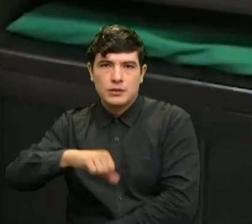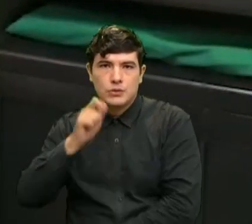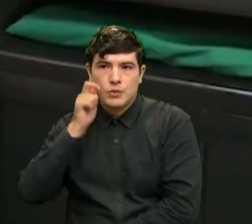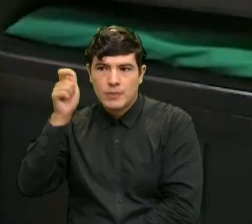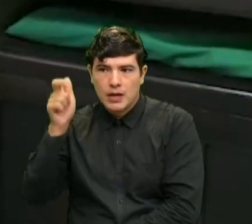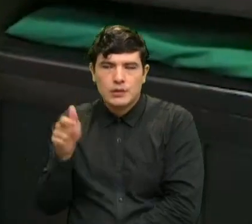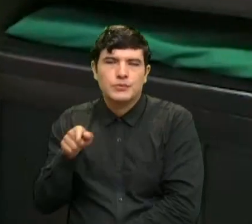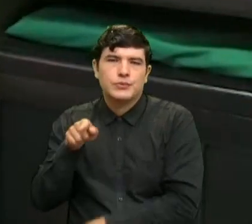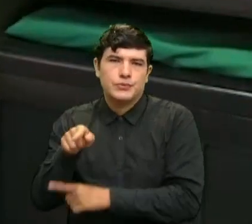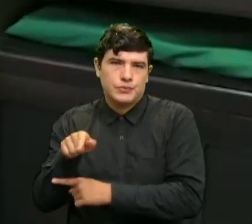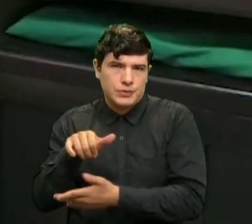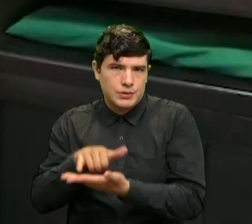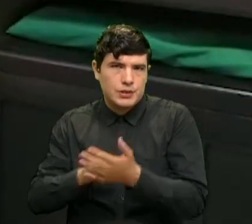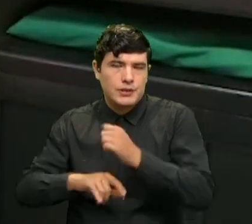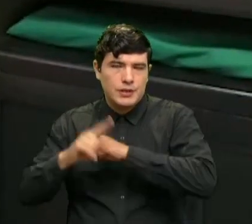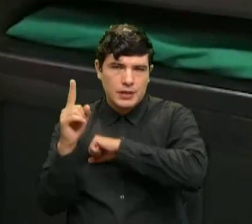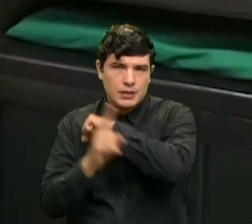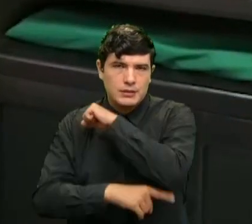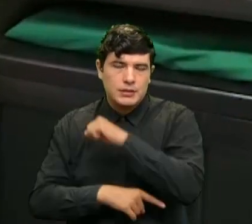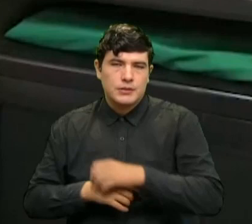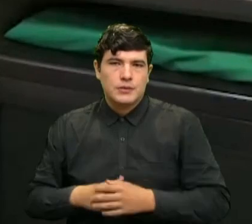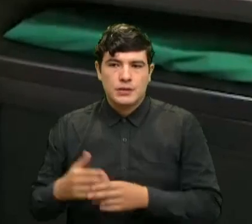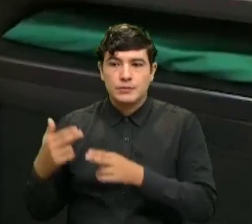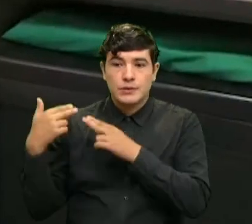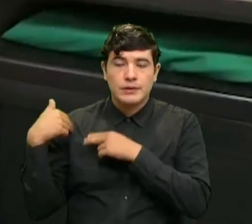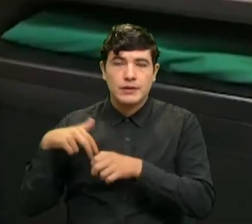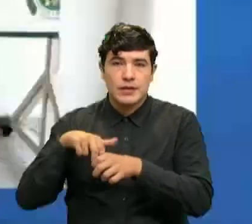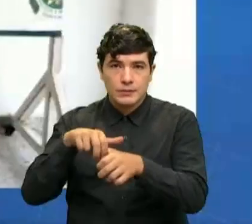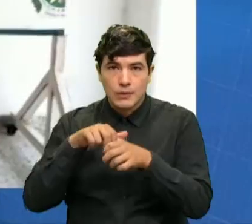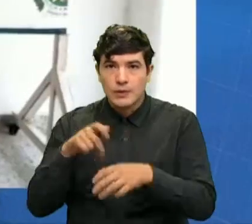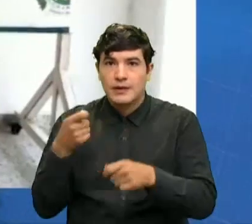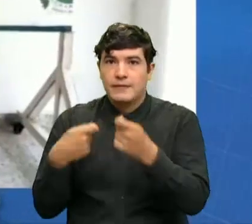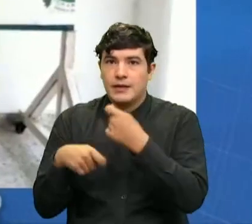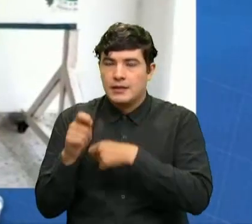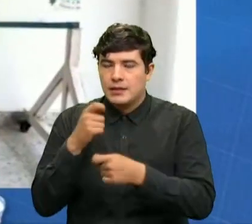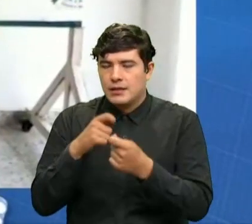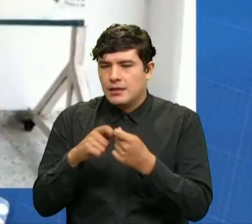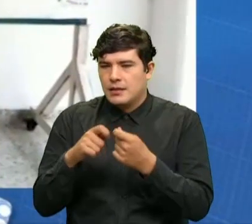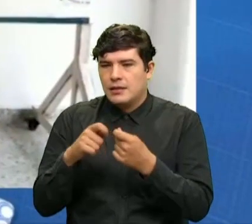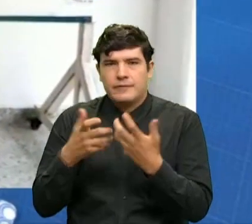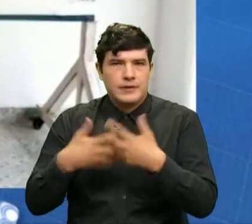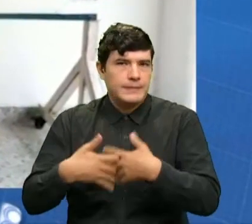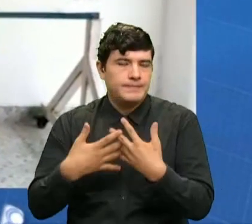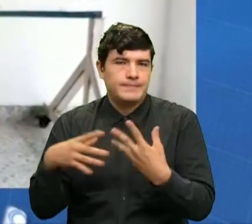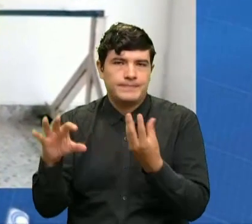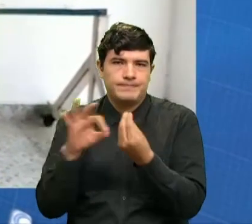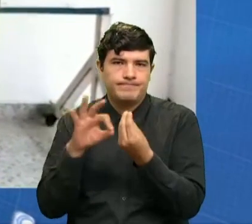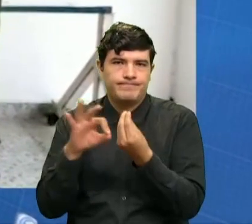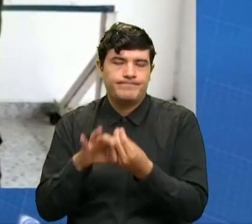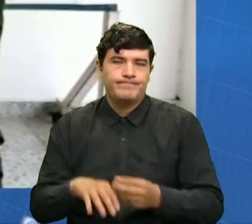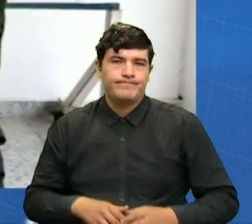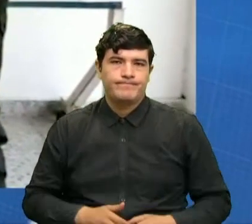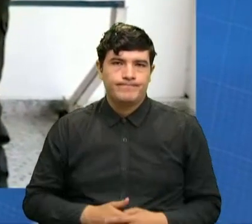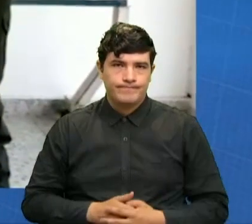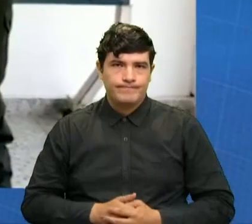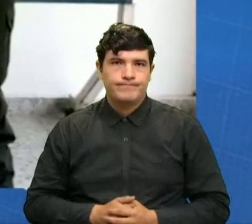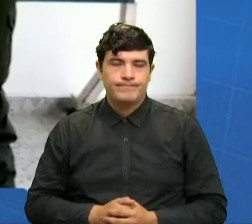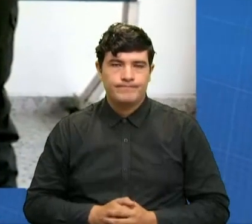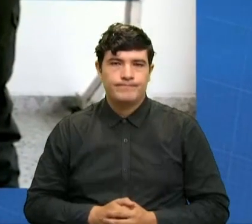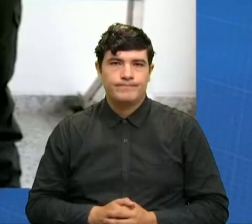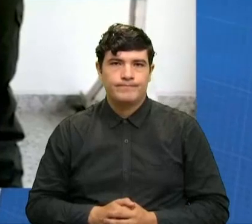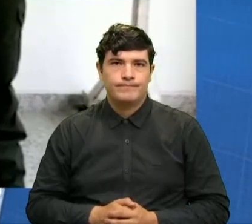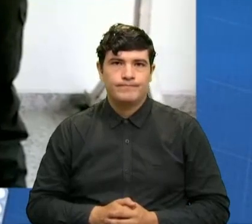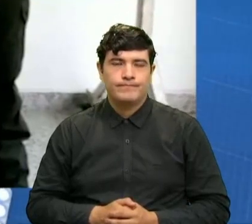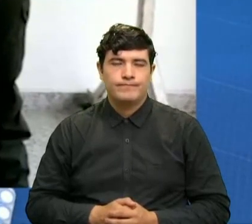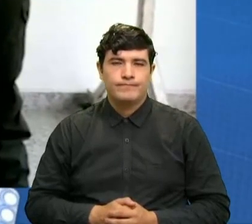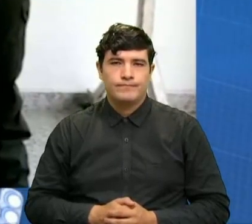de fiscalía por el delito de tráfico, porte y fabricación de estupefacientes. Al sujeto se le capturó en flagrancia, hallándole entre sus pertenencias